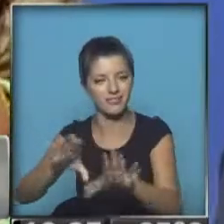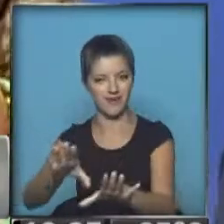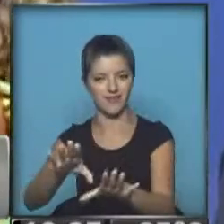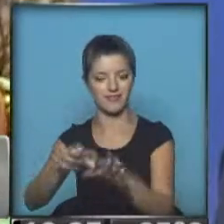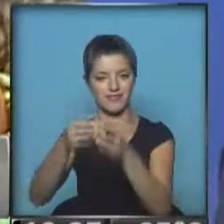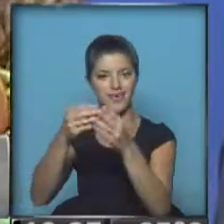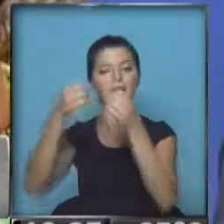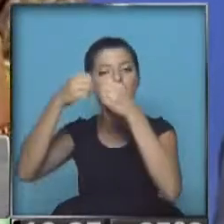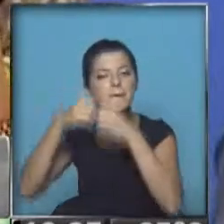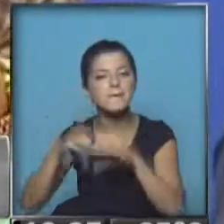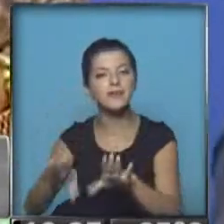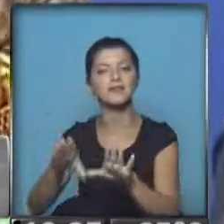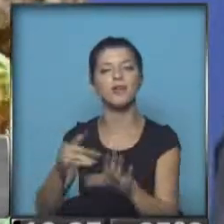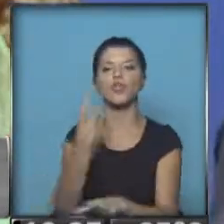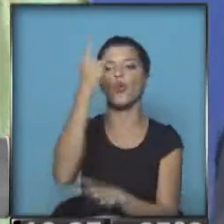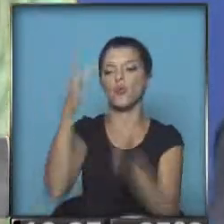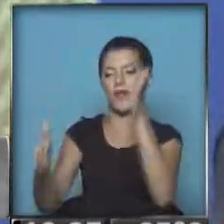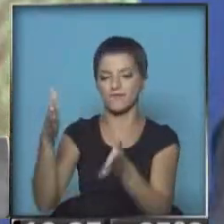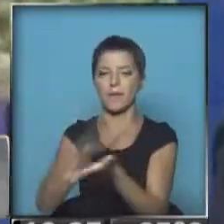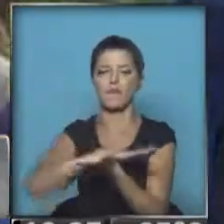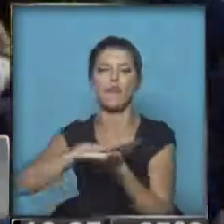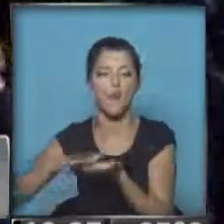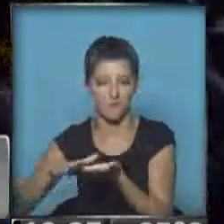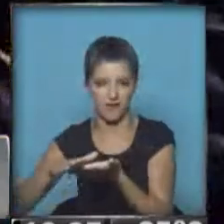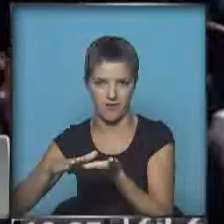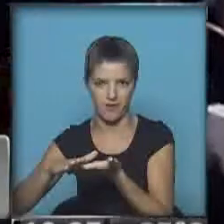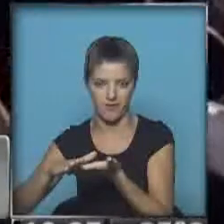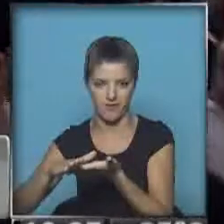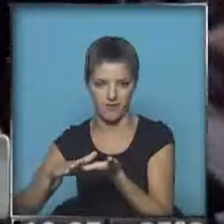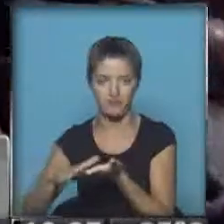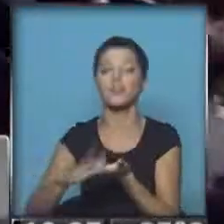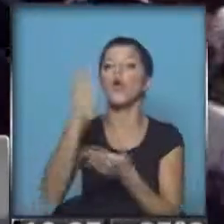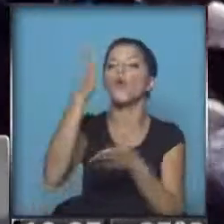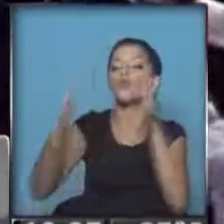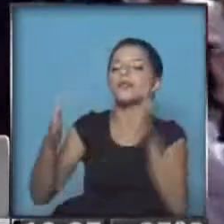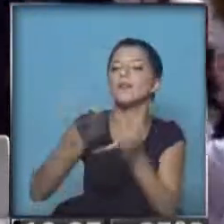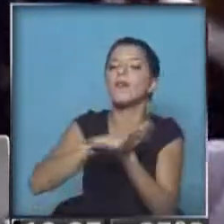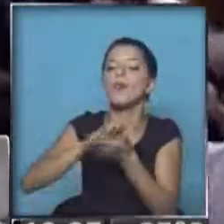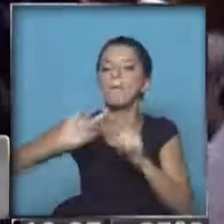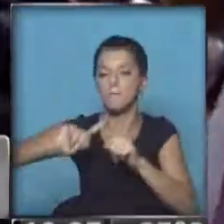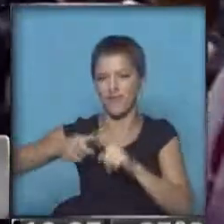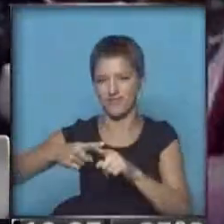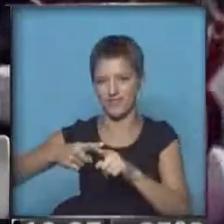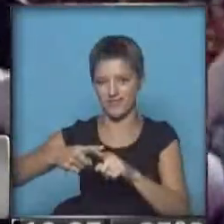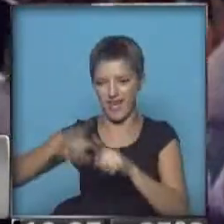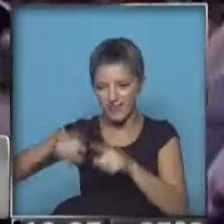el comienzo y en el corazón de un nuevo ciclo, de un nuevo ciclo político.